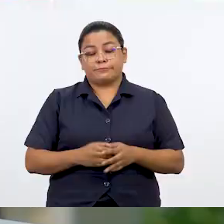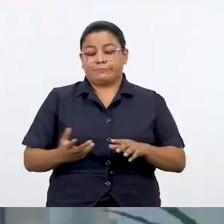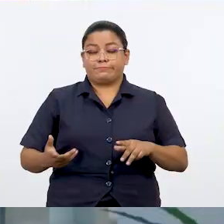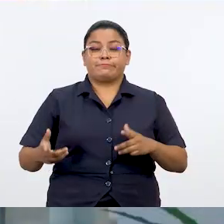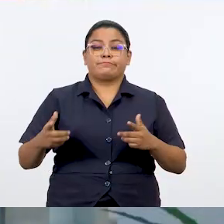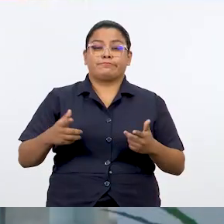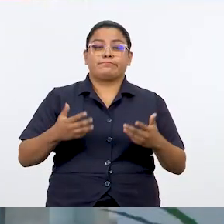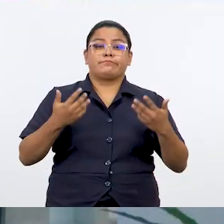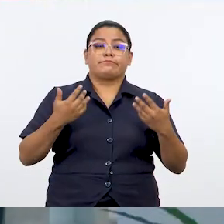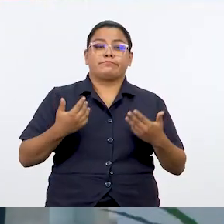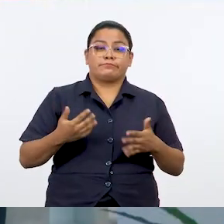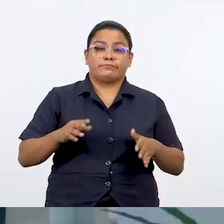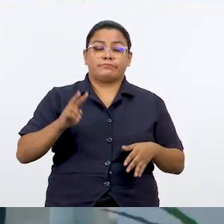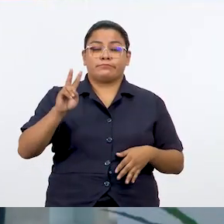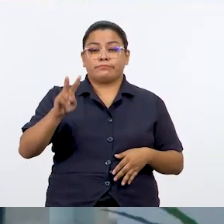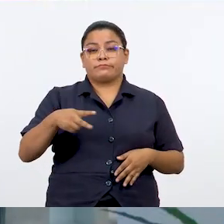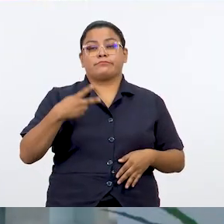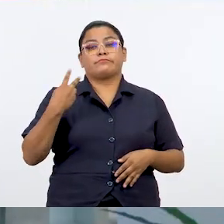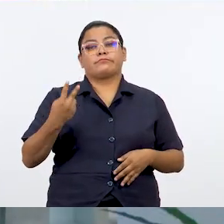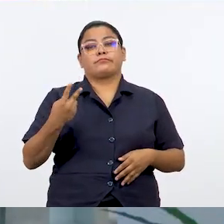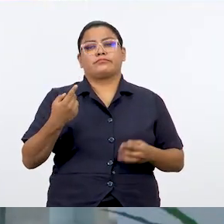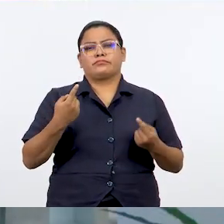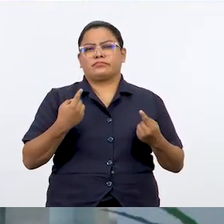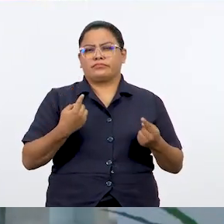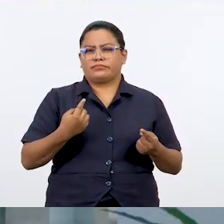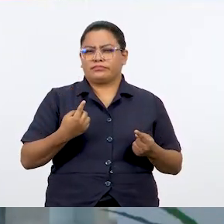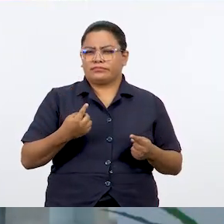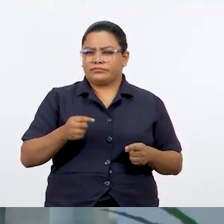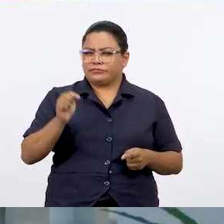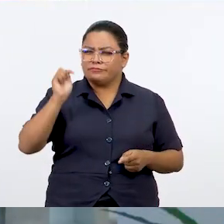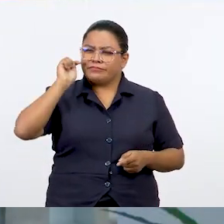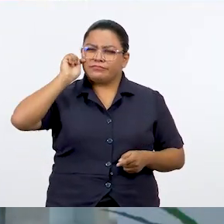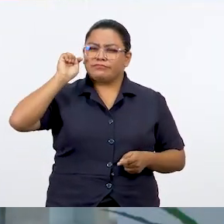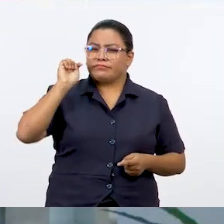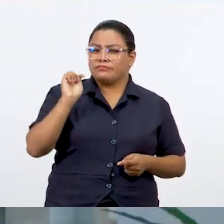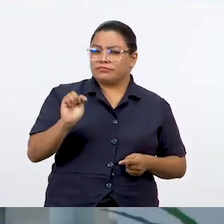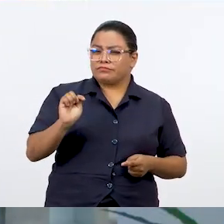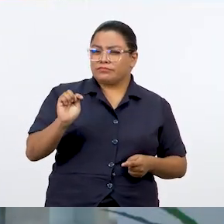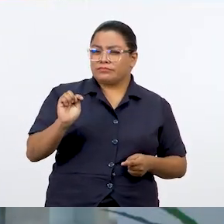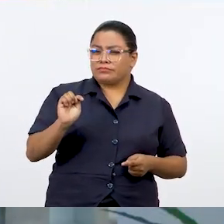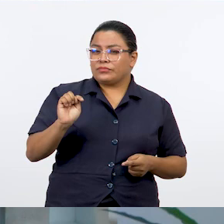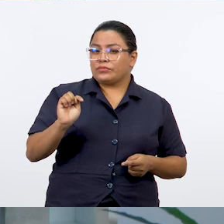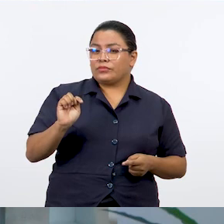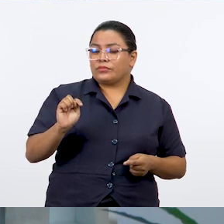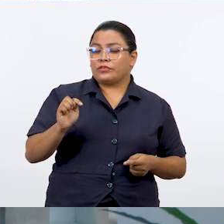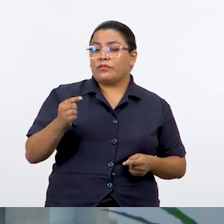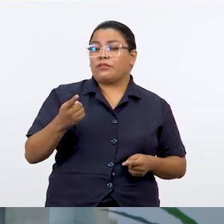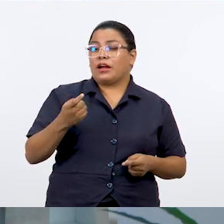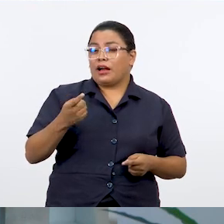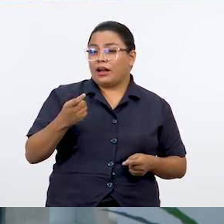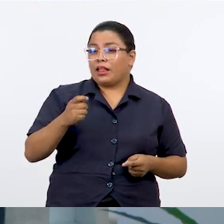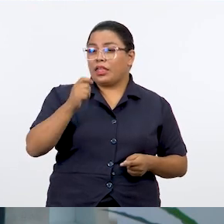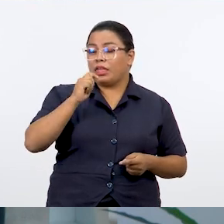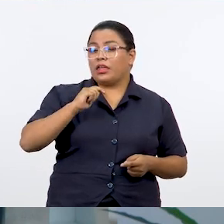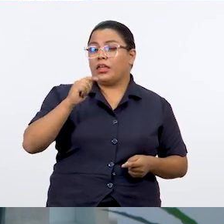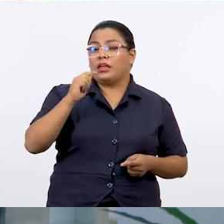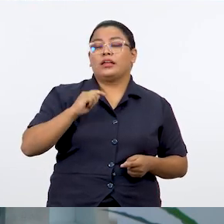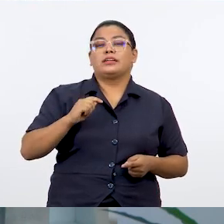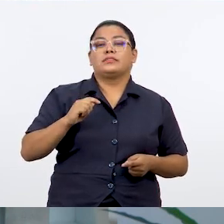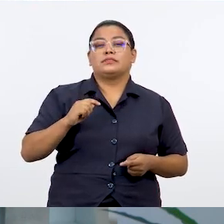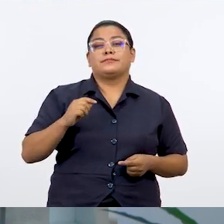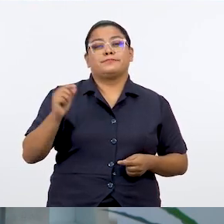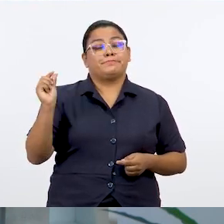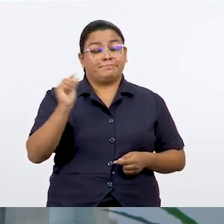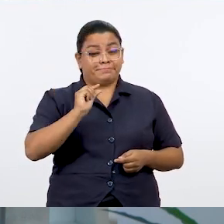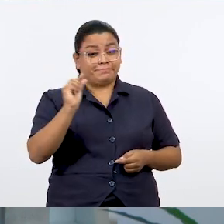Listo, ya tenemos la segunda ronda, pero por lo que veo ya no nos alcanzan las paletas. Así que Alejandra, te voy a pedir que